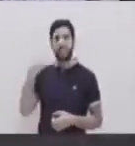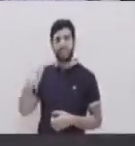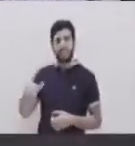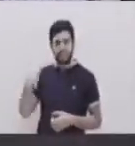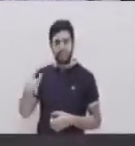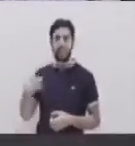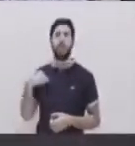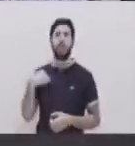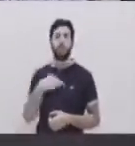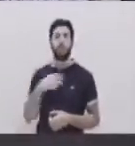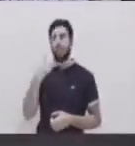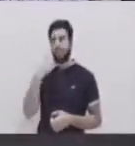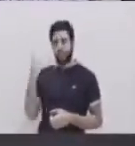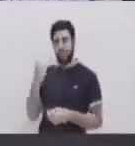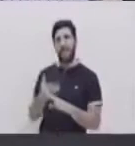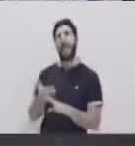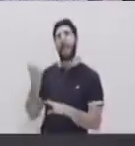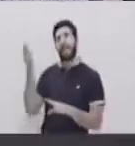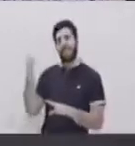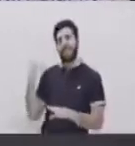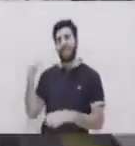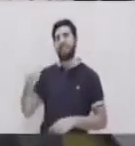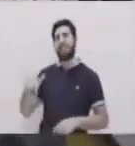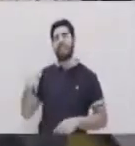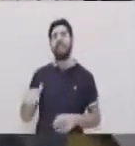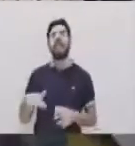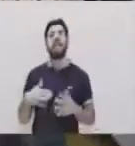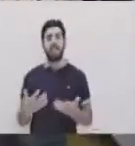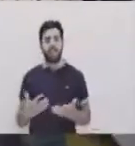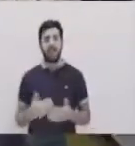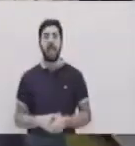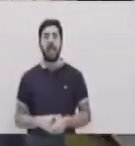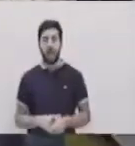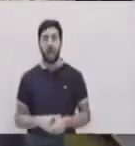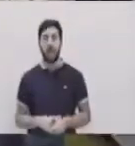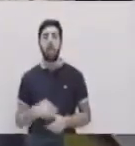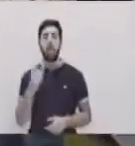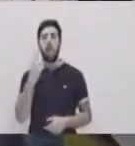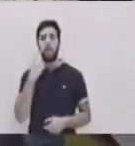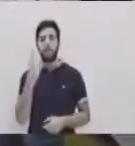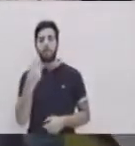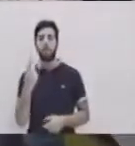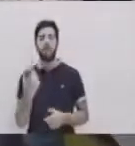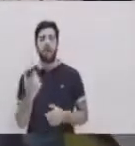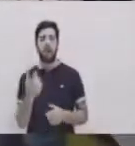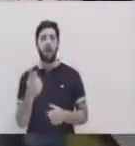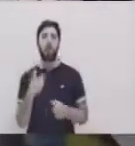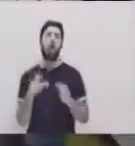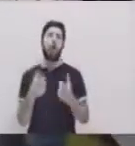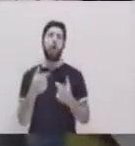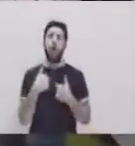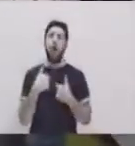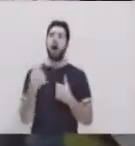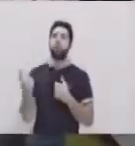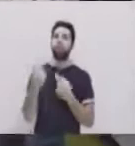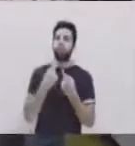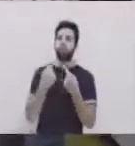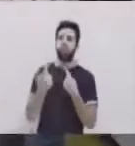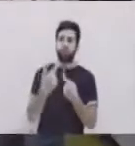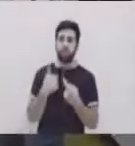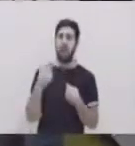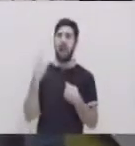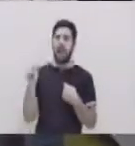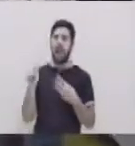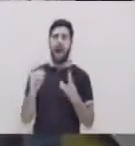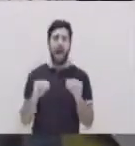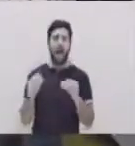Como vimos en los textos anteriores, uno busca reproducir esa conversación